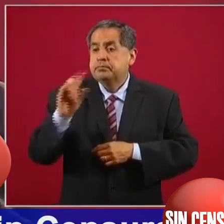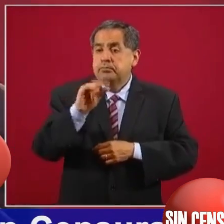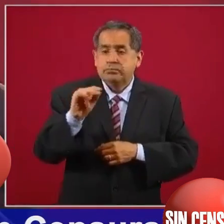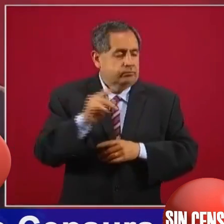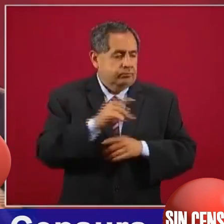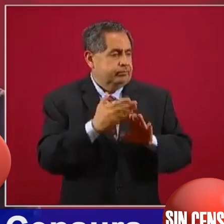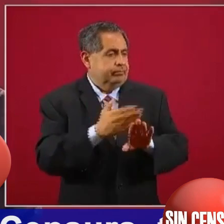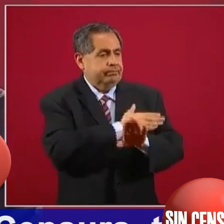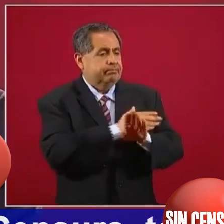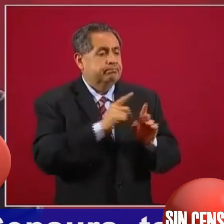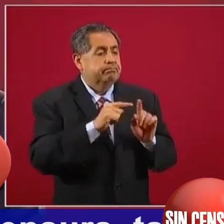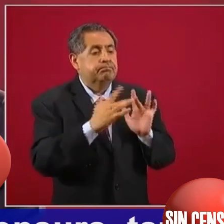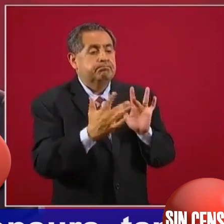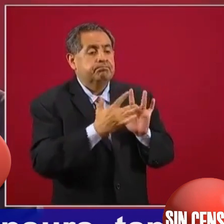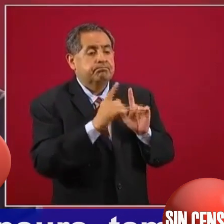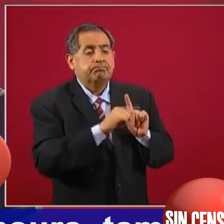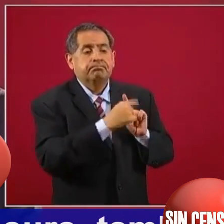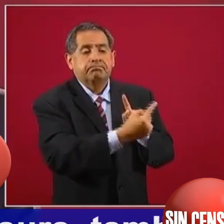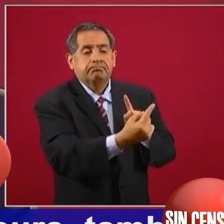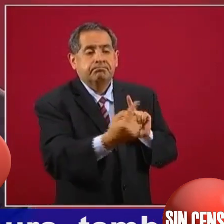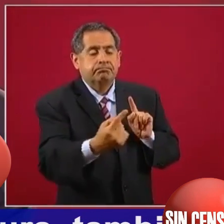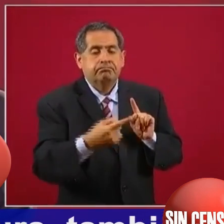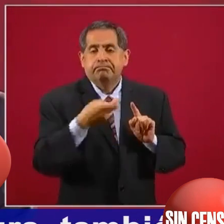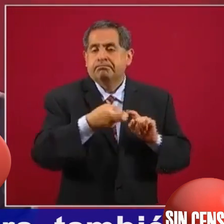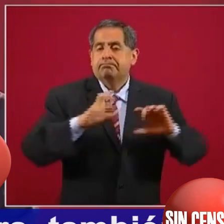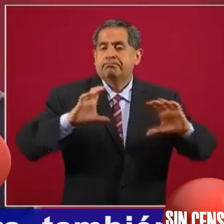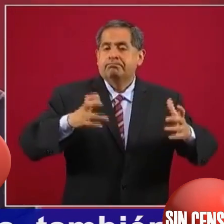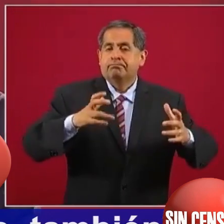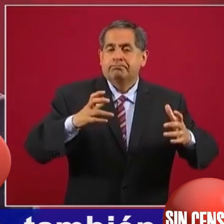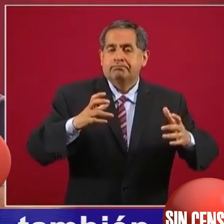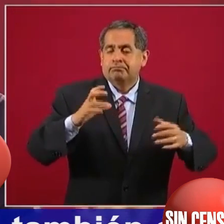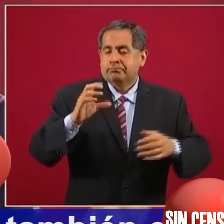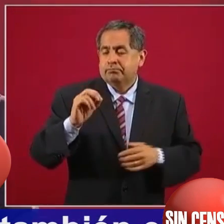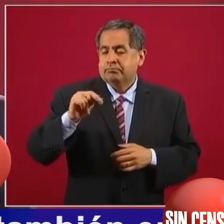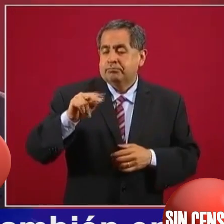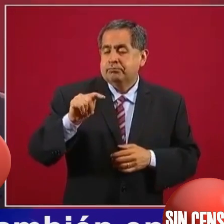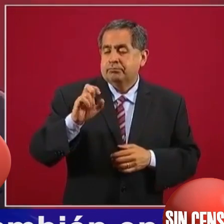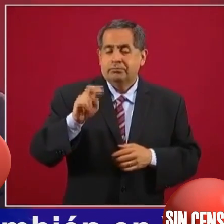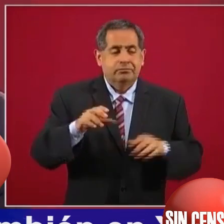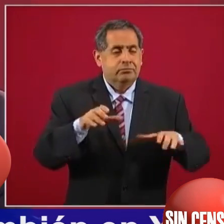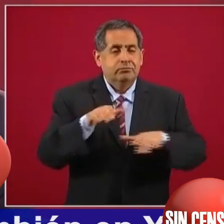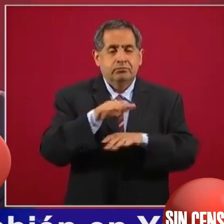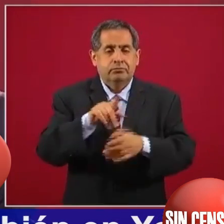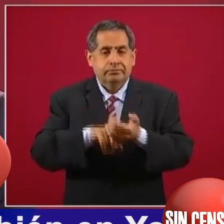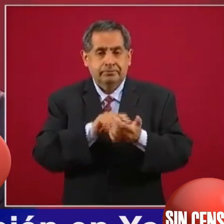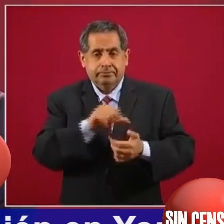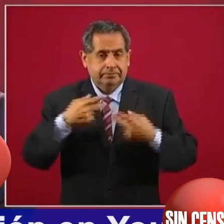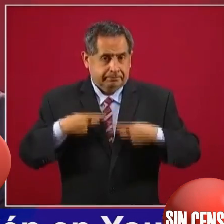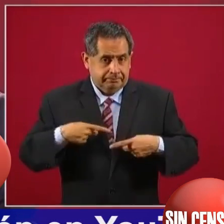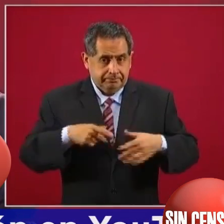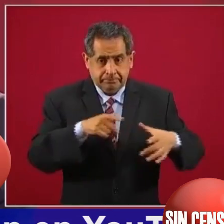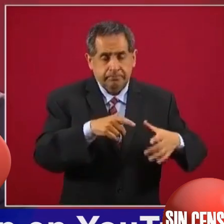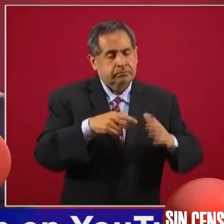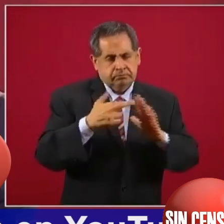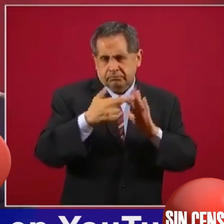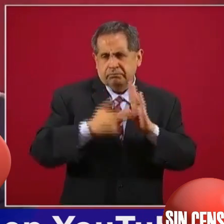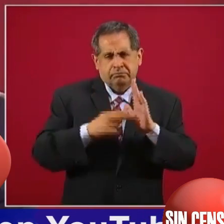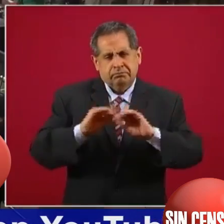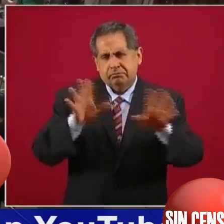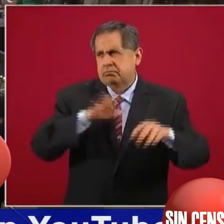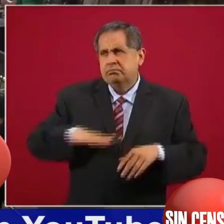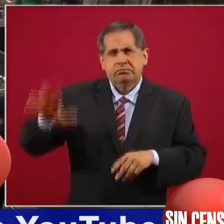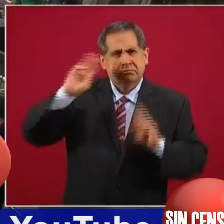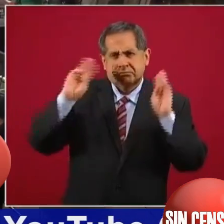Esta mecánica se llama contención centrada en personas, está muy descrita en la práctica de la salud